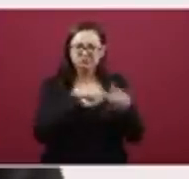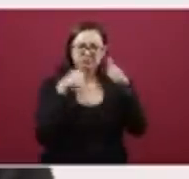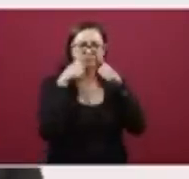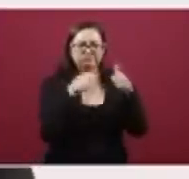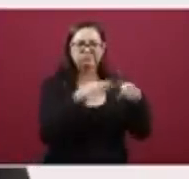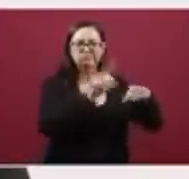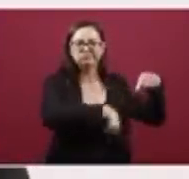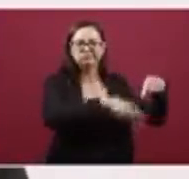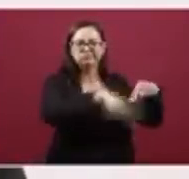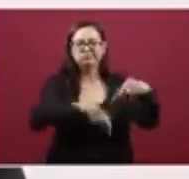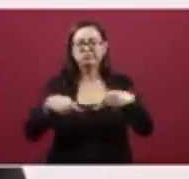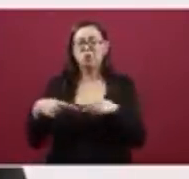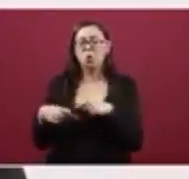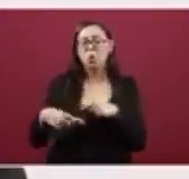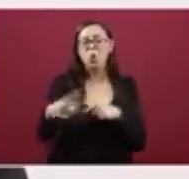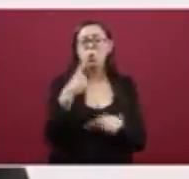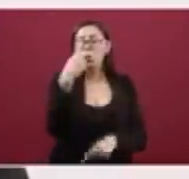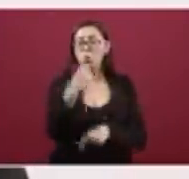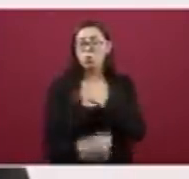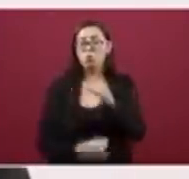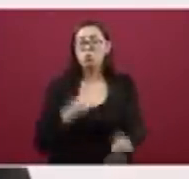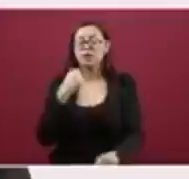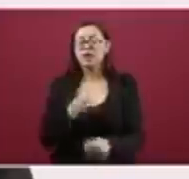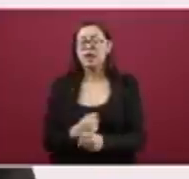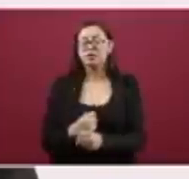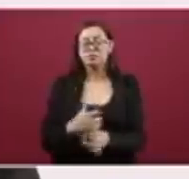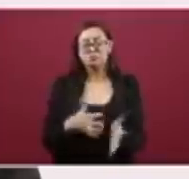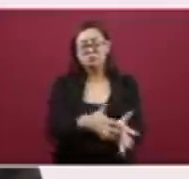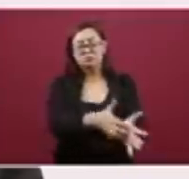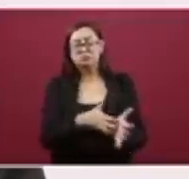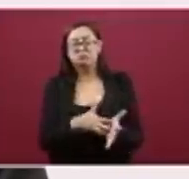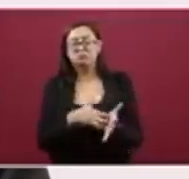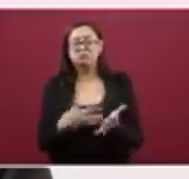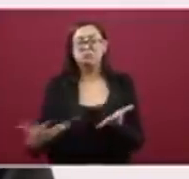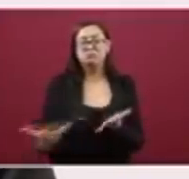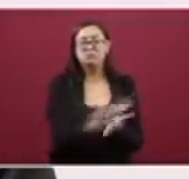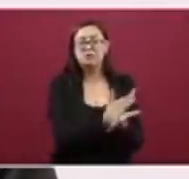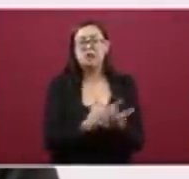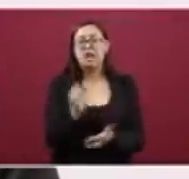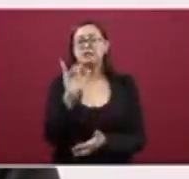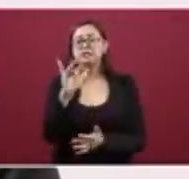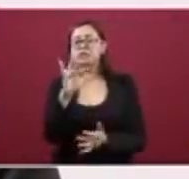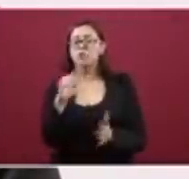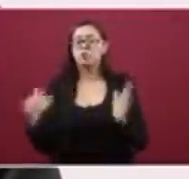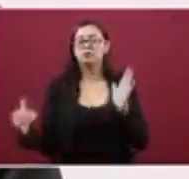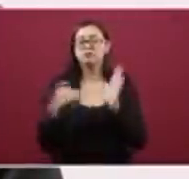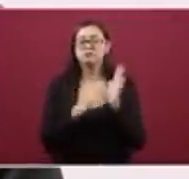este año 50.000 millones de pesos